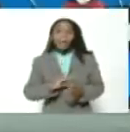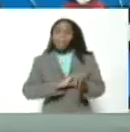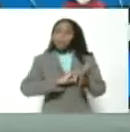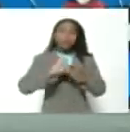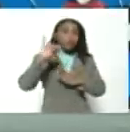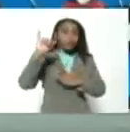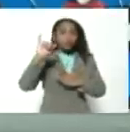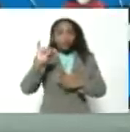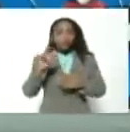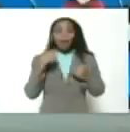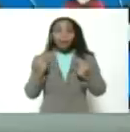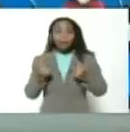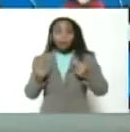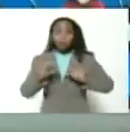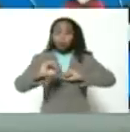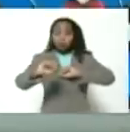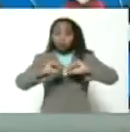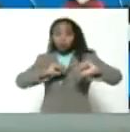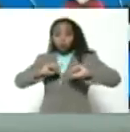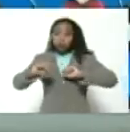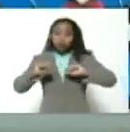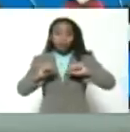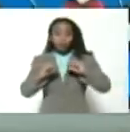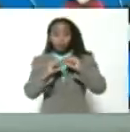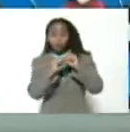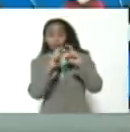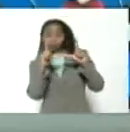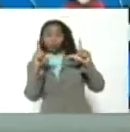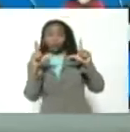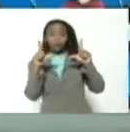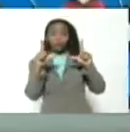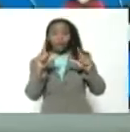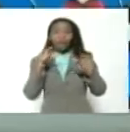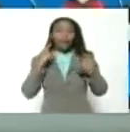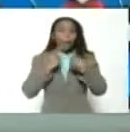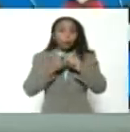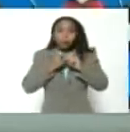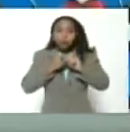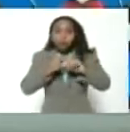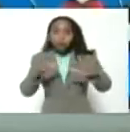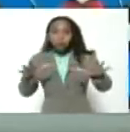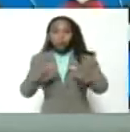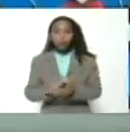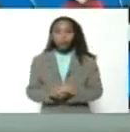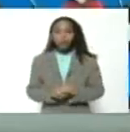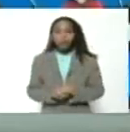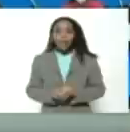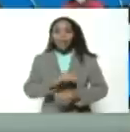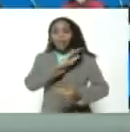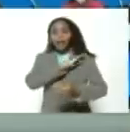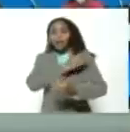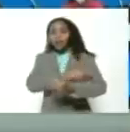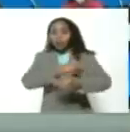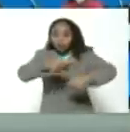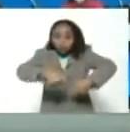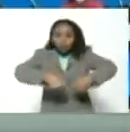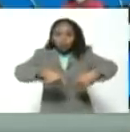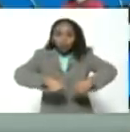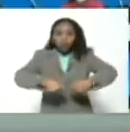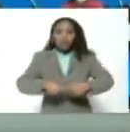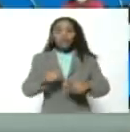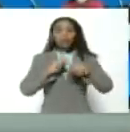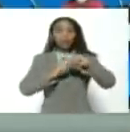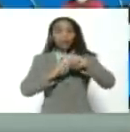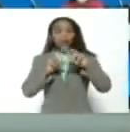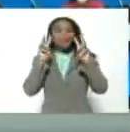dinámica impresionante de multiplicación de esfuerzos y de suma